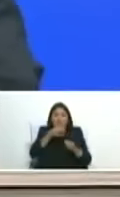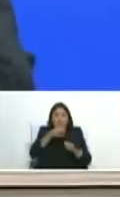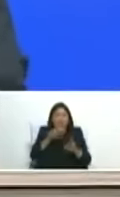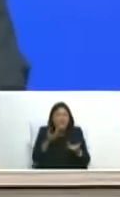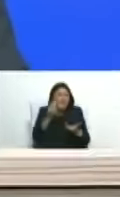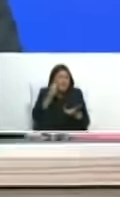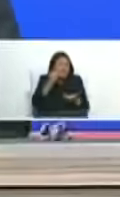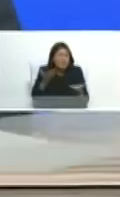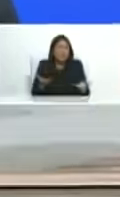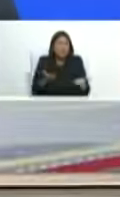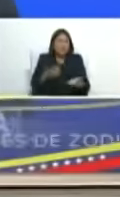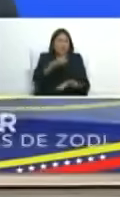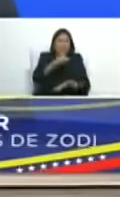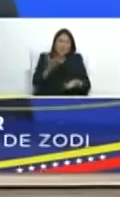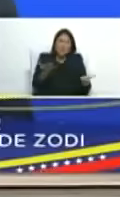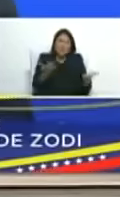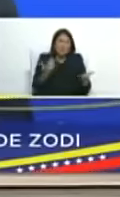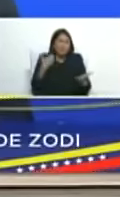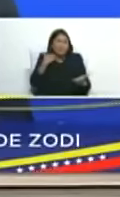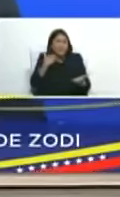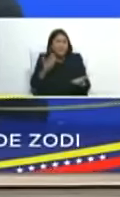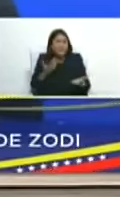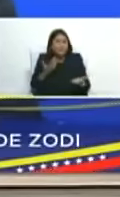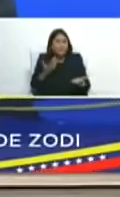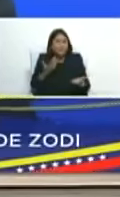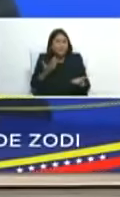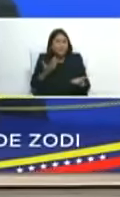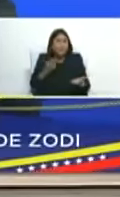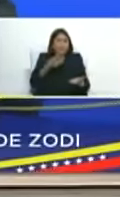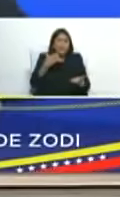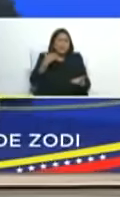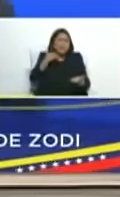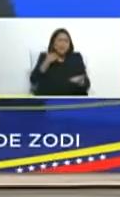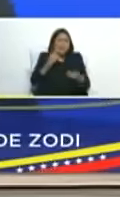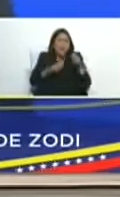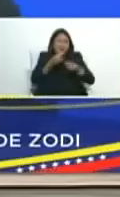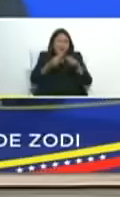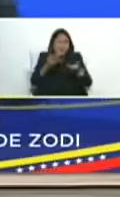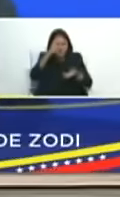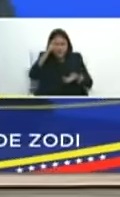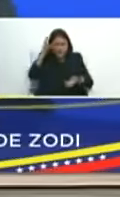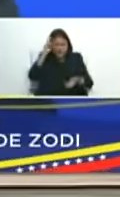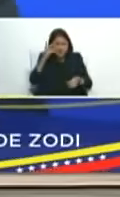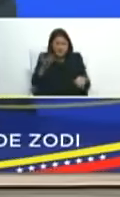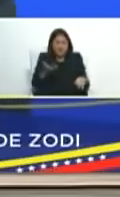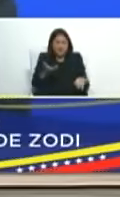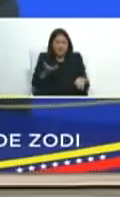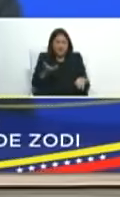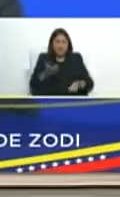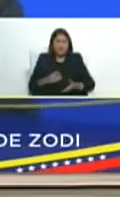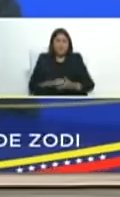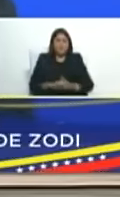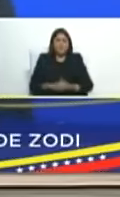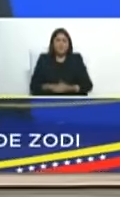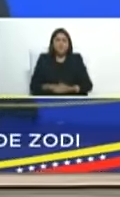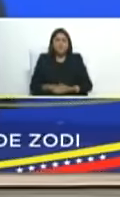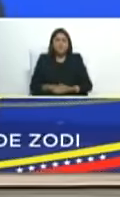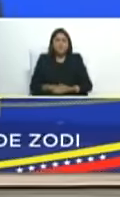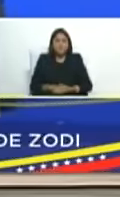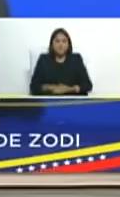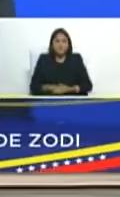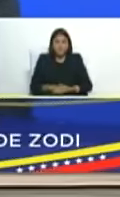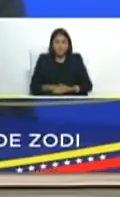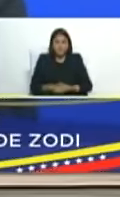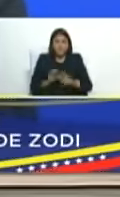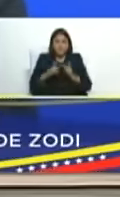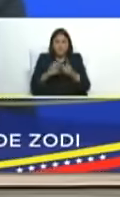si tú fracasaste David Cameron fracasaste ¿qué haces tú siendo canciller si fracasaste? y te